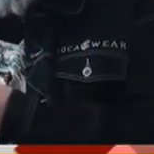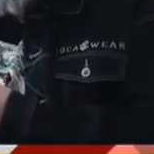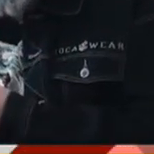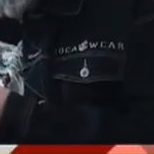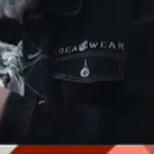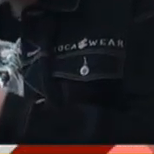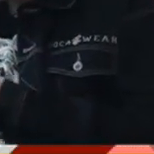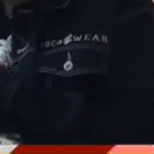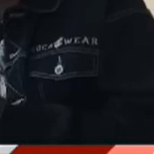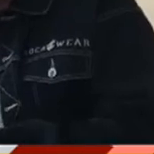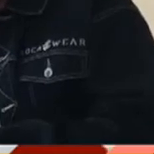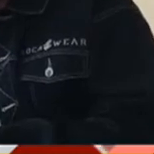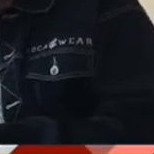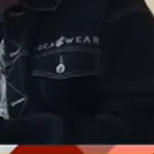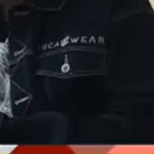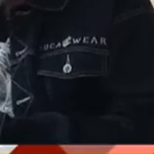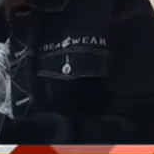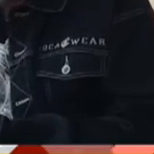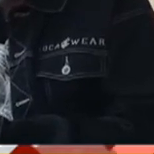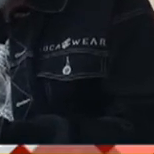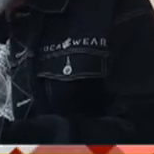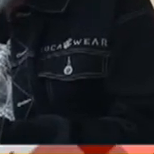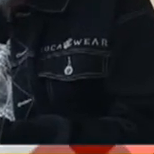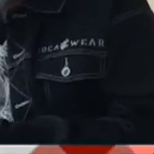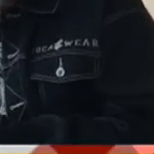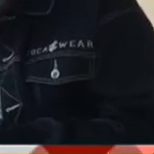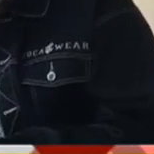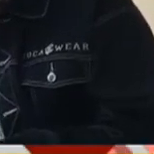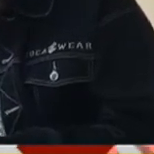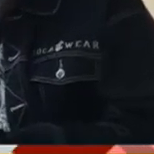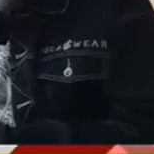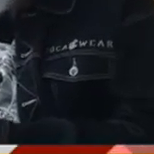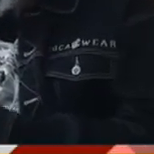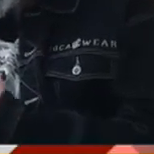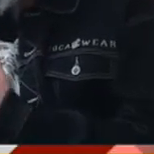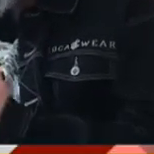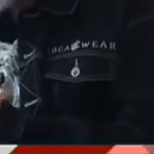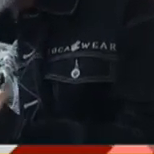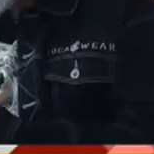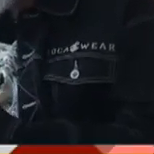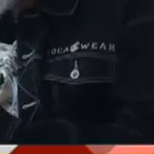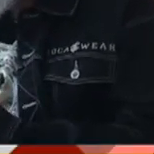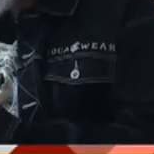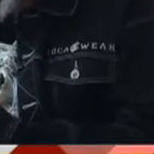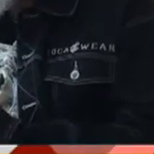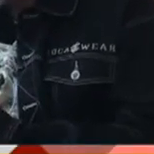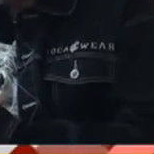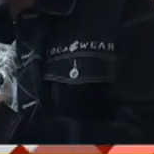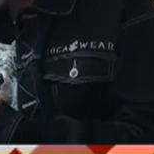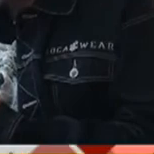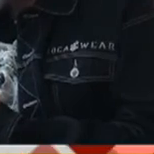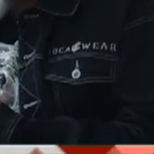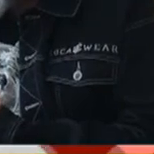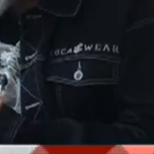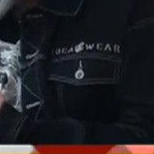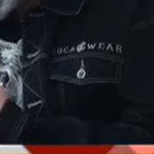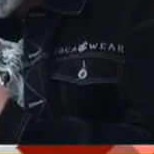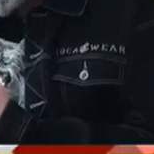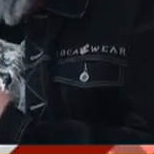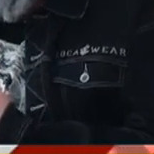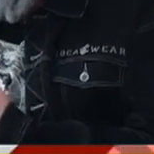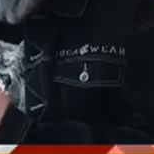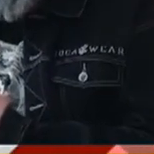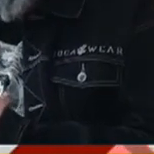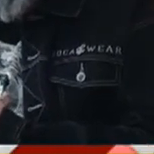Además, te permite ver cómo pensó brillantemente la creación de algunos de sus monstruos, como el fauno, el hombre pálido y